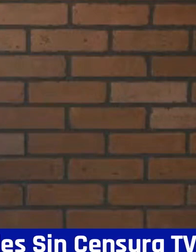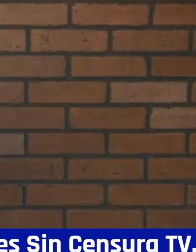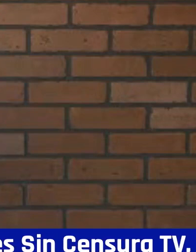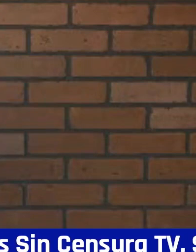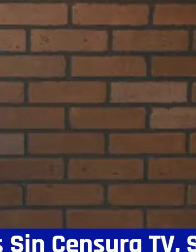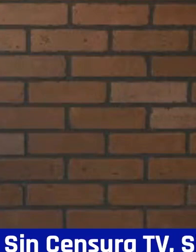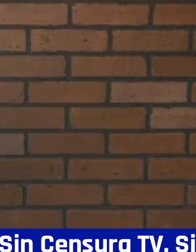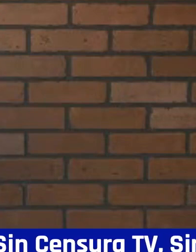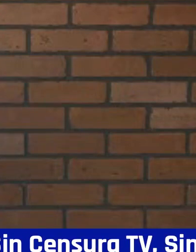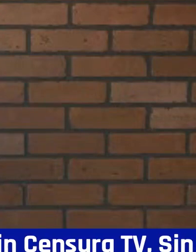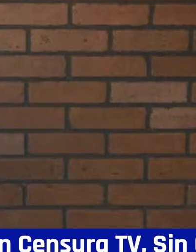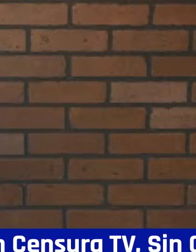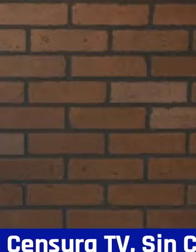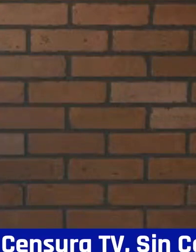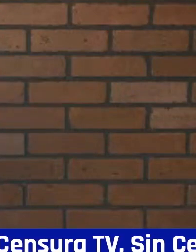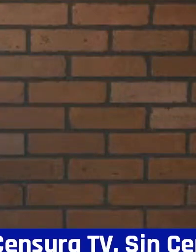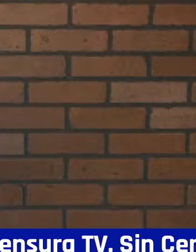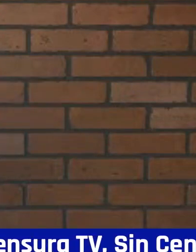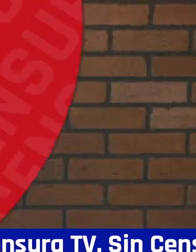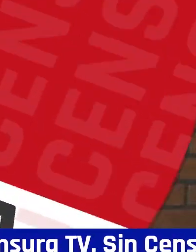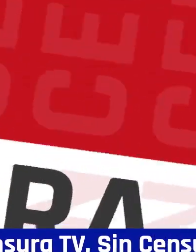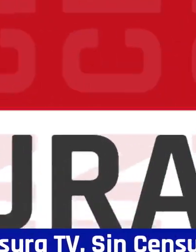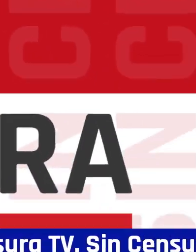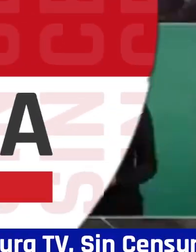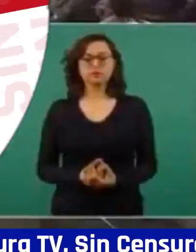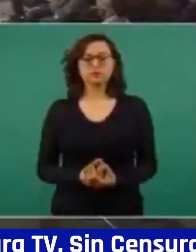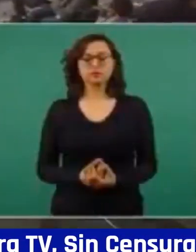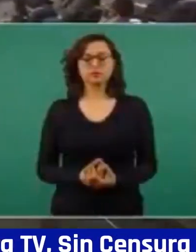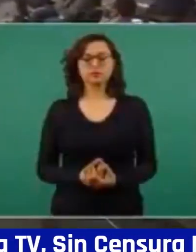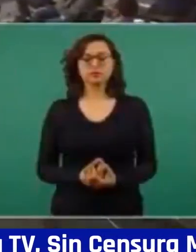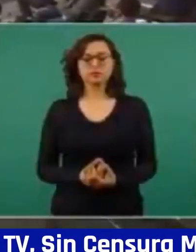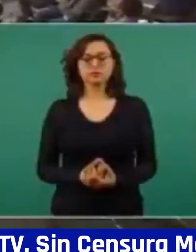salud del G20 durante su intervención.